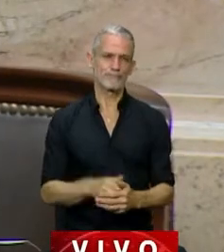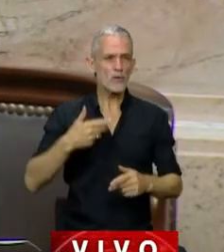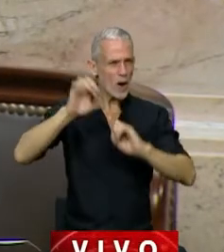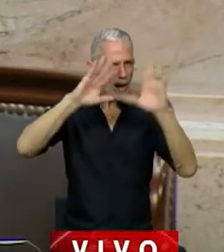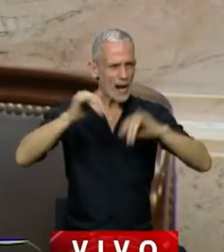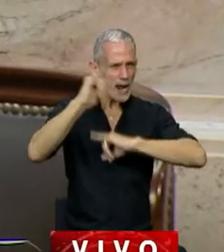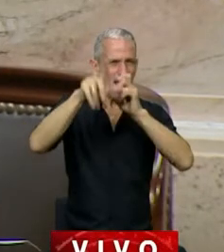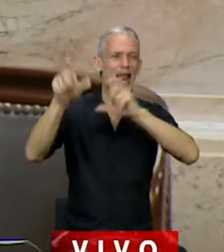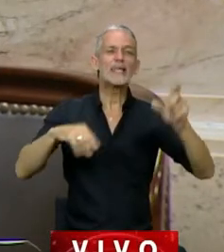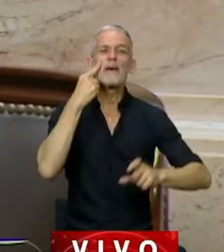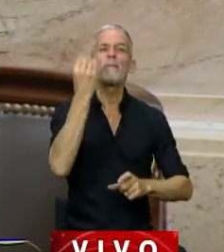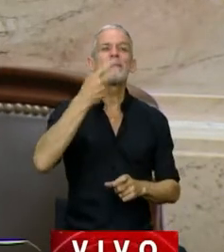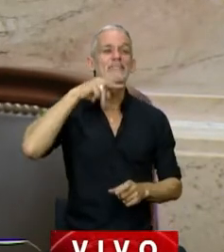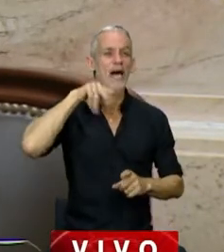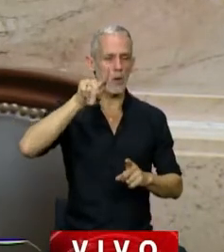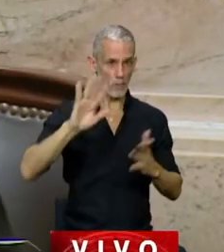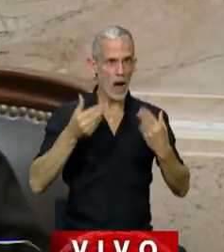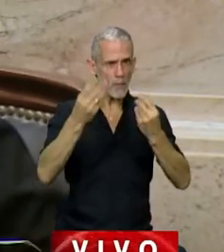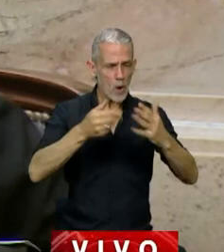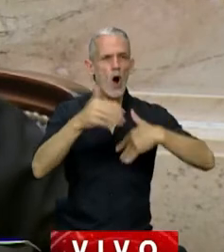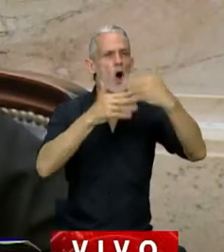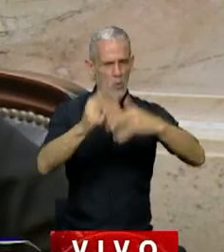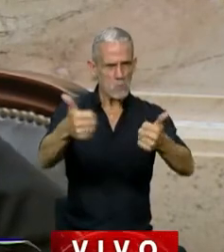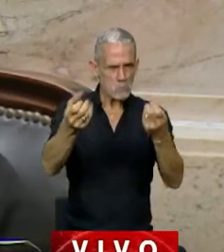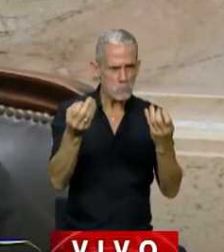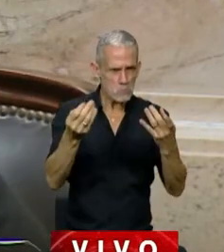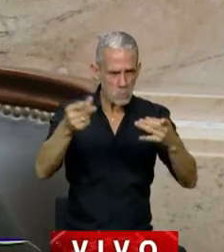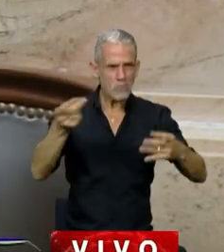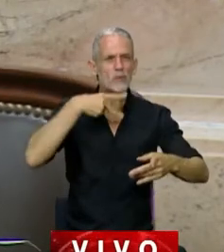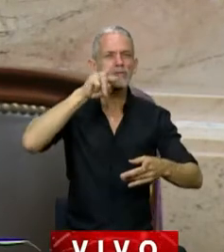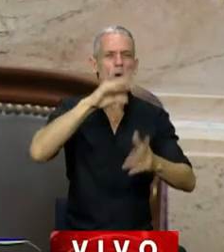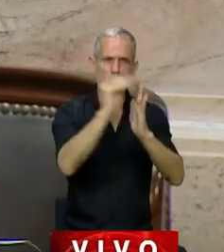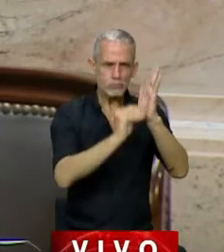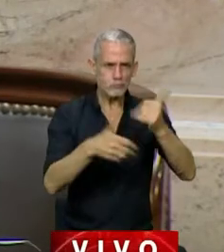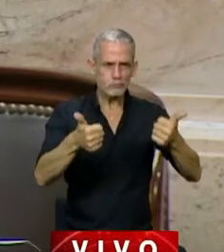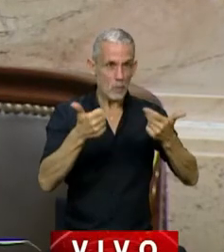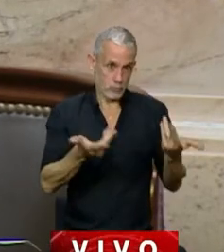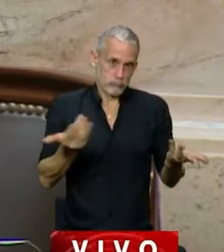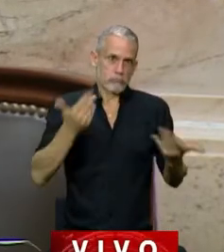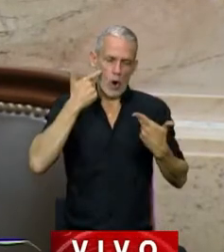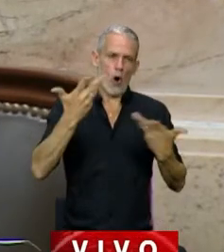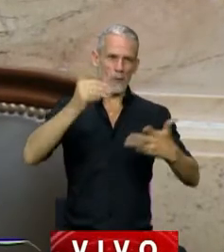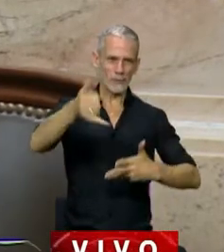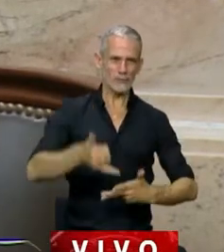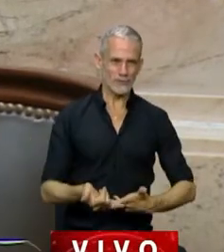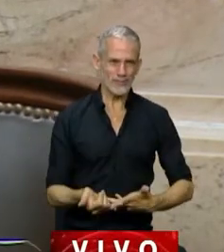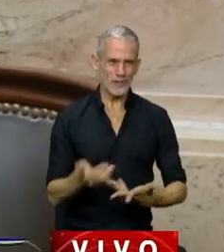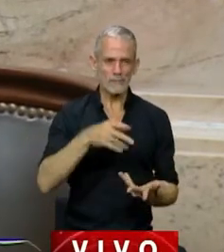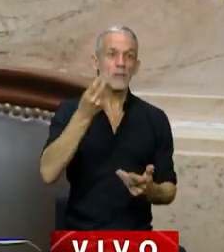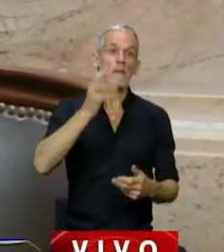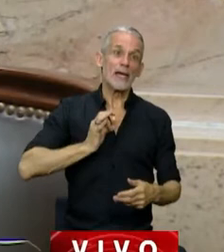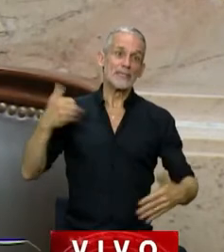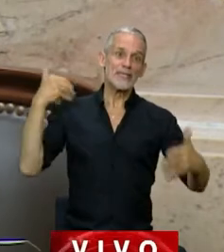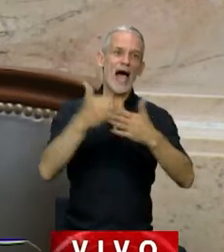sanjuaninos. Apoyamos las obras contempladas para la provincia de San Juan. ¿Cómo que no? Más de 20